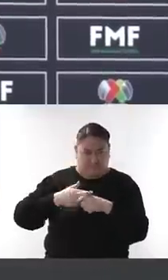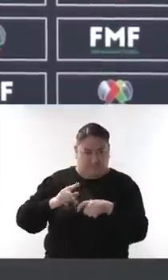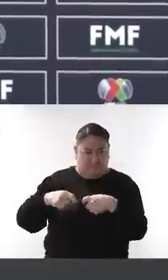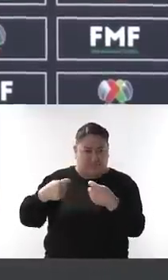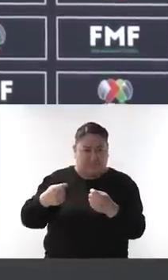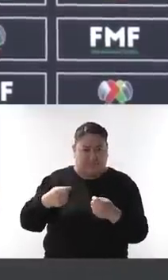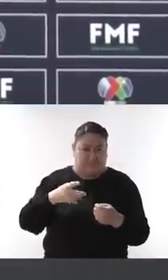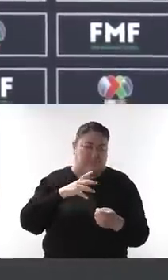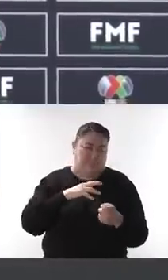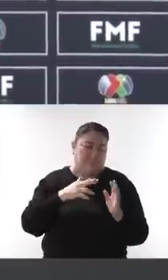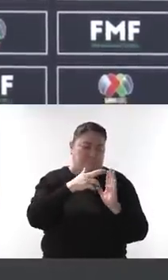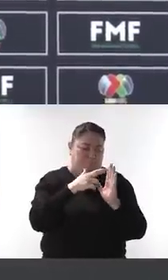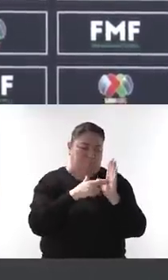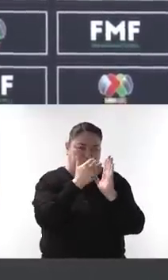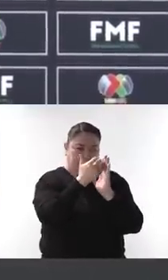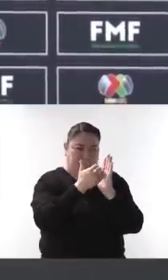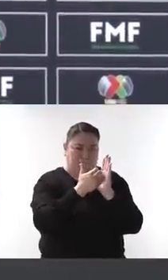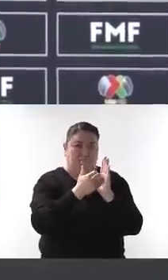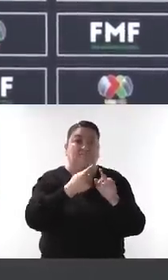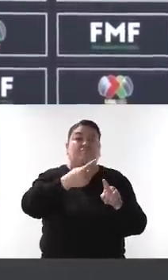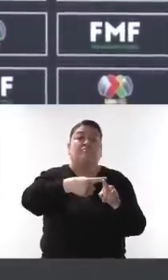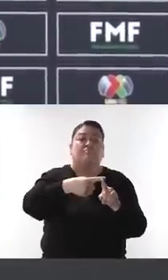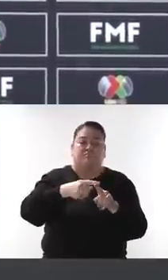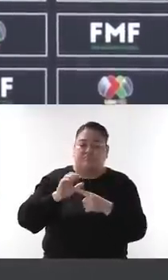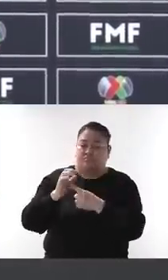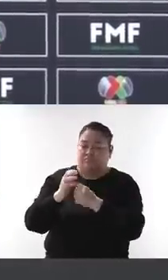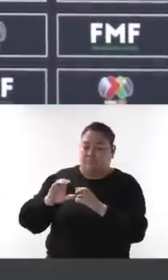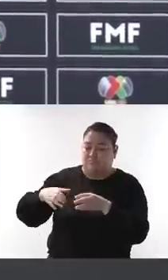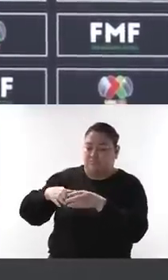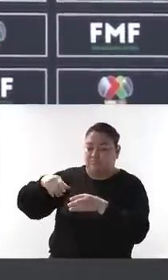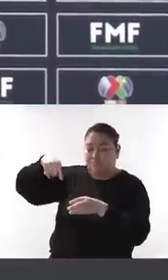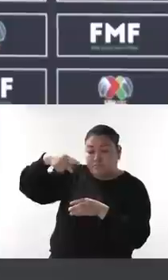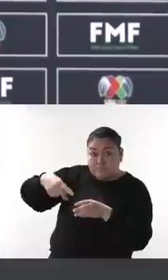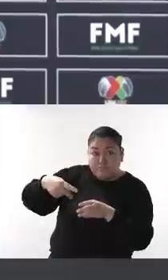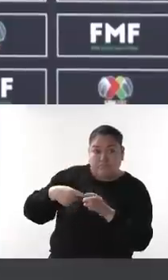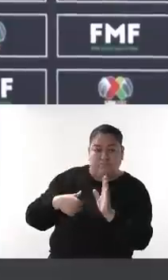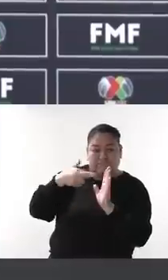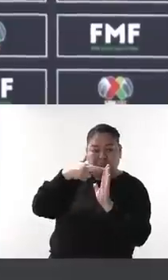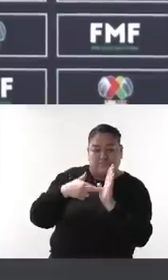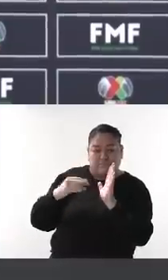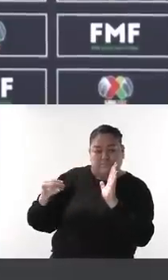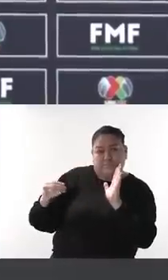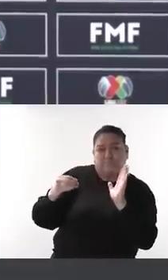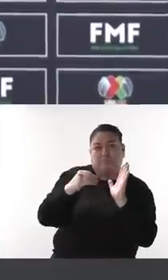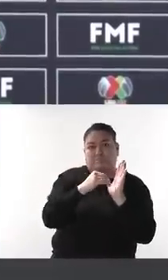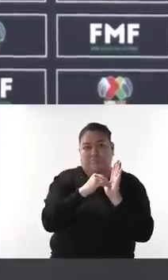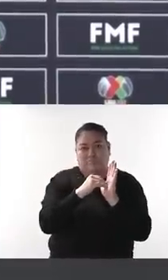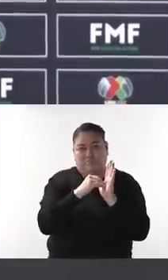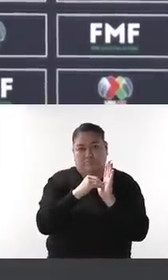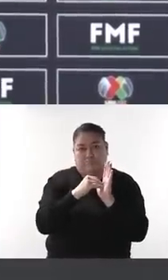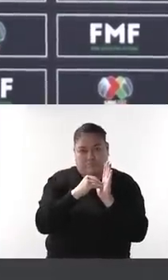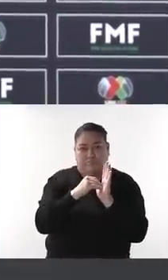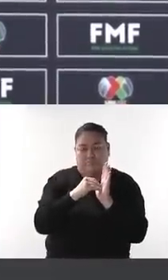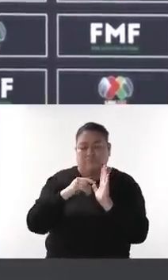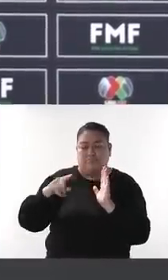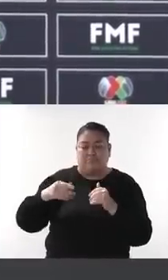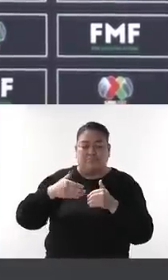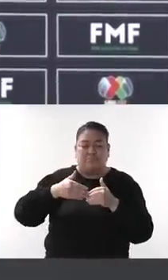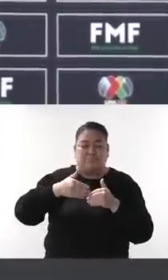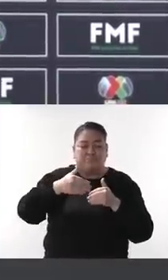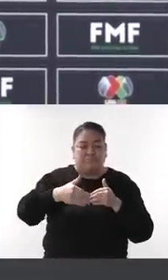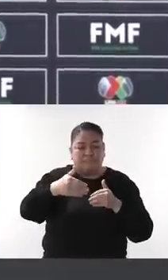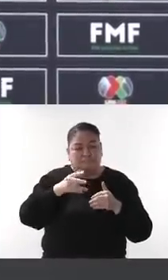de requisitos que estableció el propio Comité de Selecciones Nacionales, y en ese sentido esperamos que el proceso